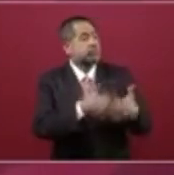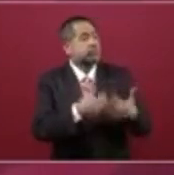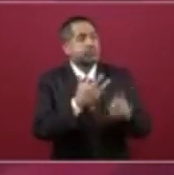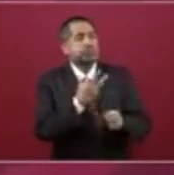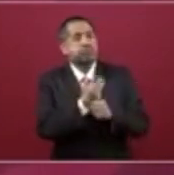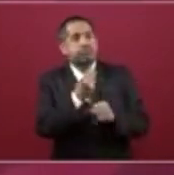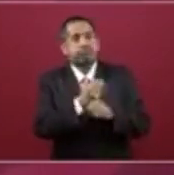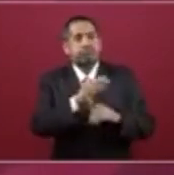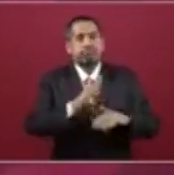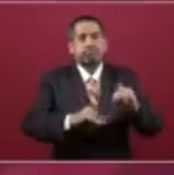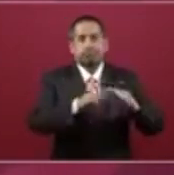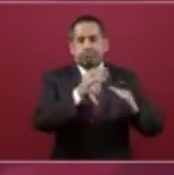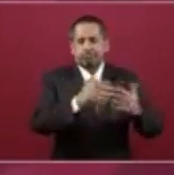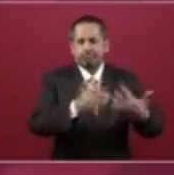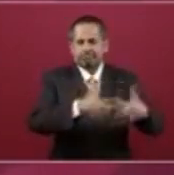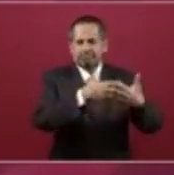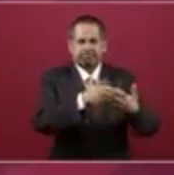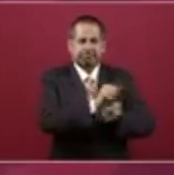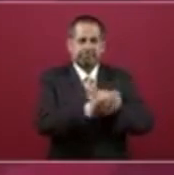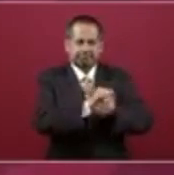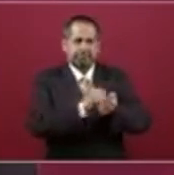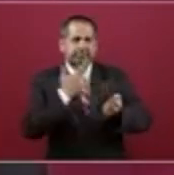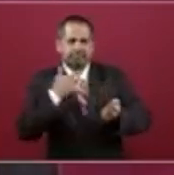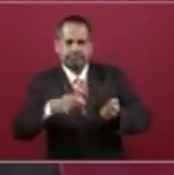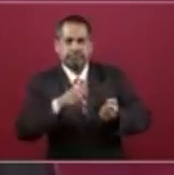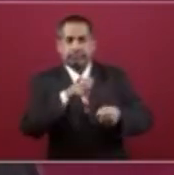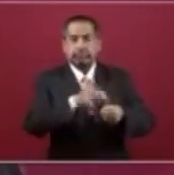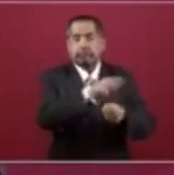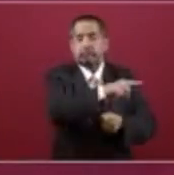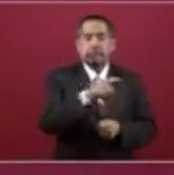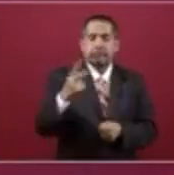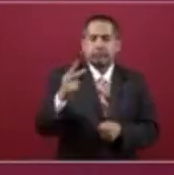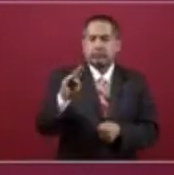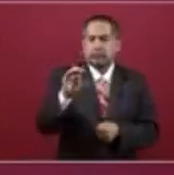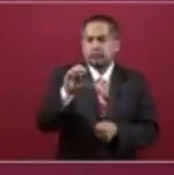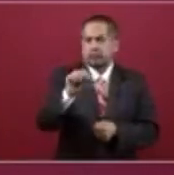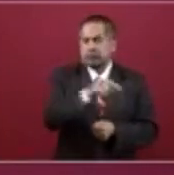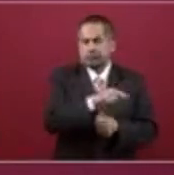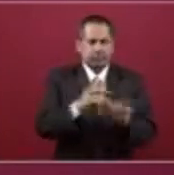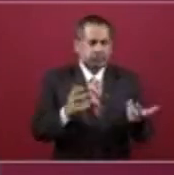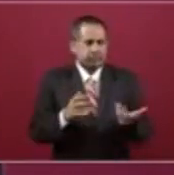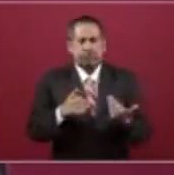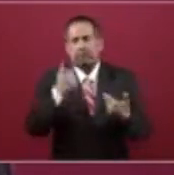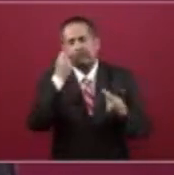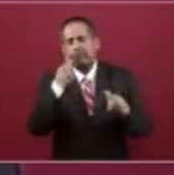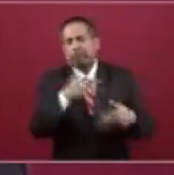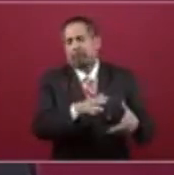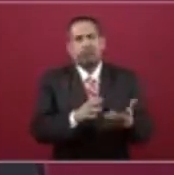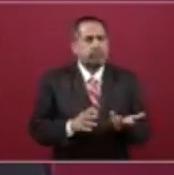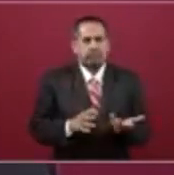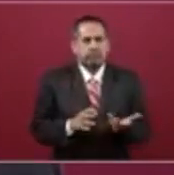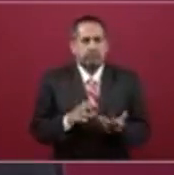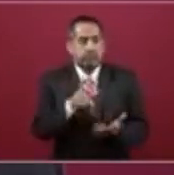la refinería de Dos Bocas y en vez de que nos cueste